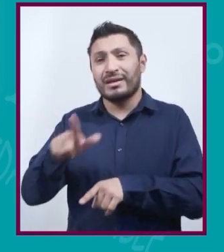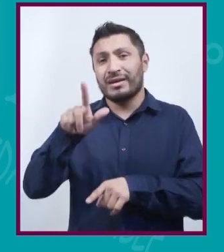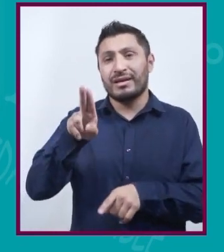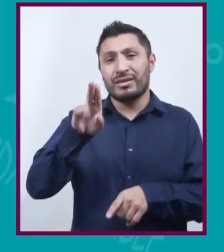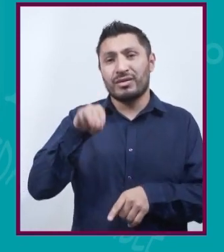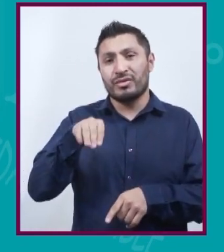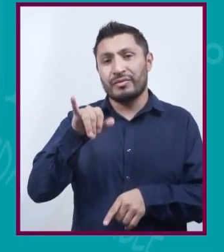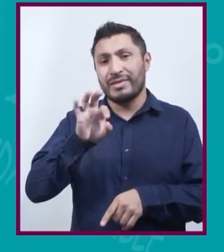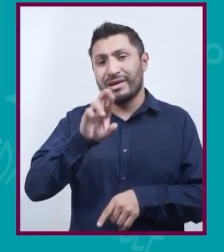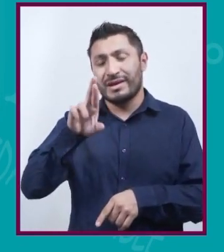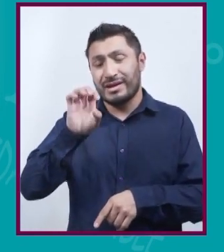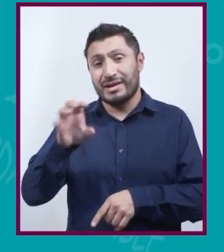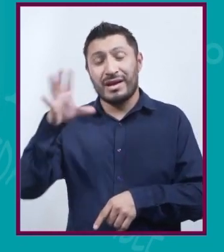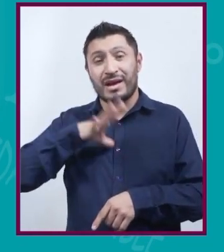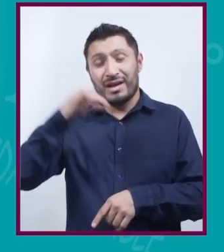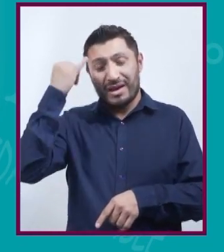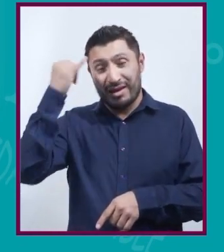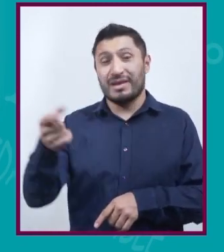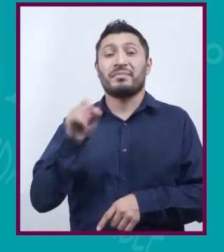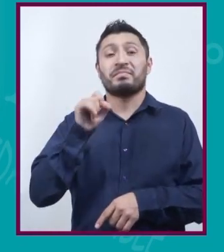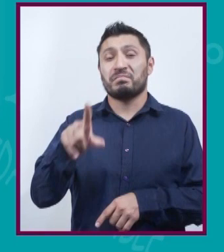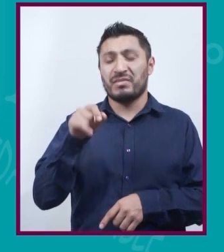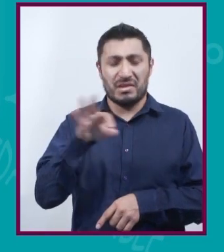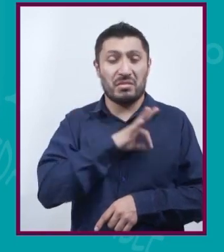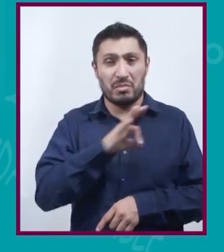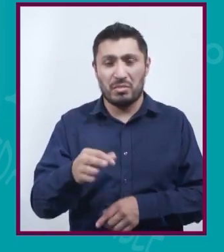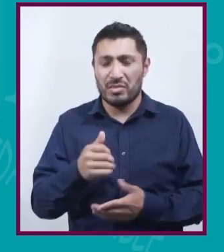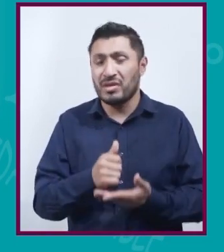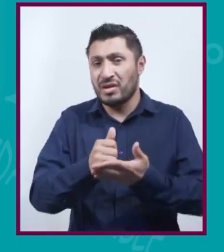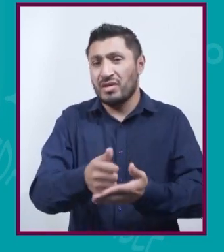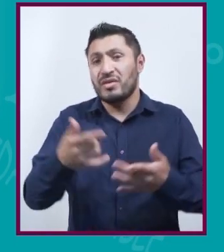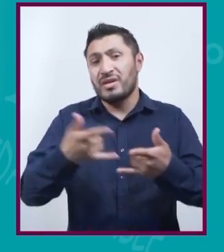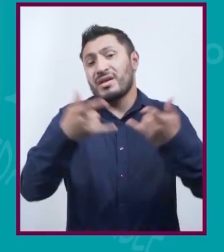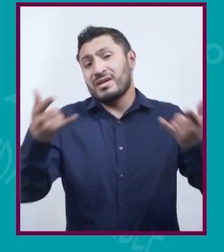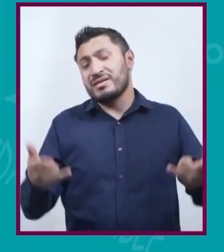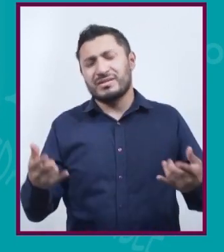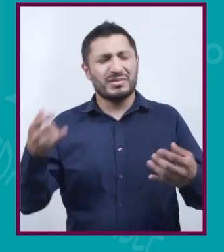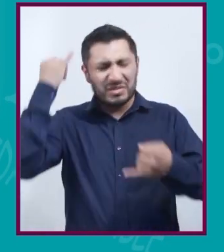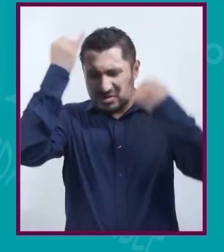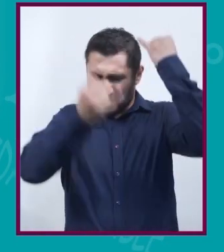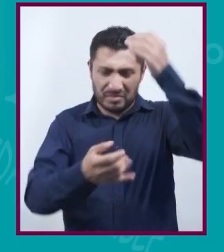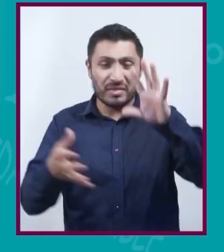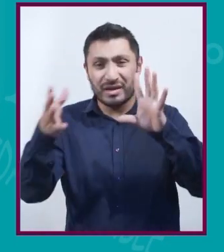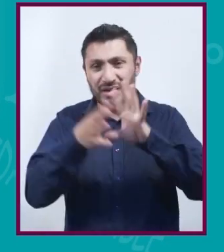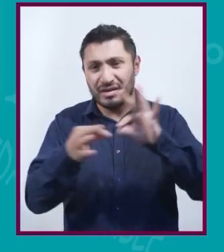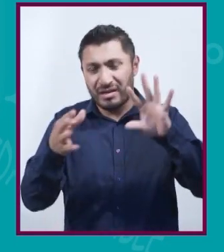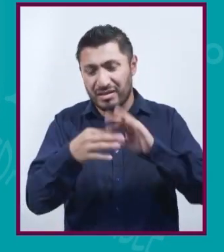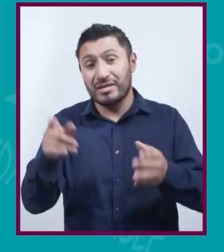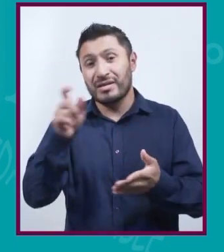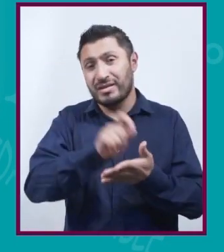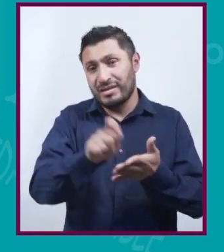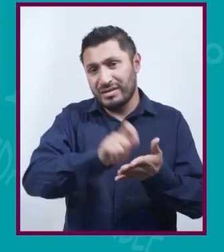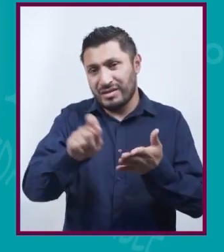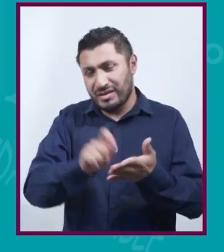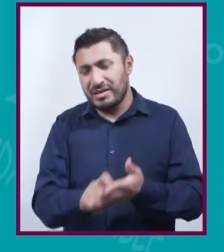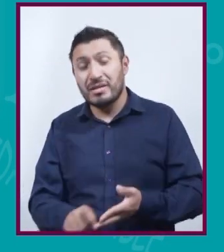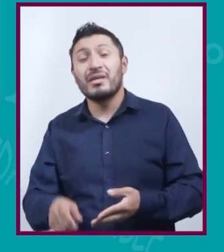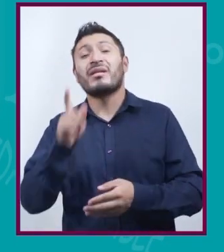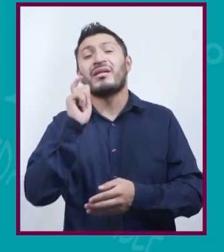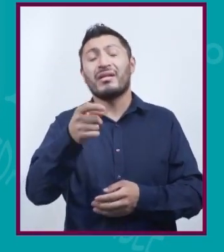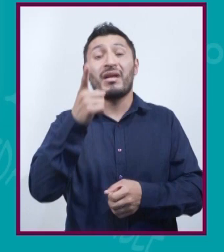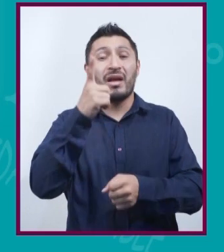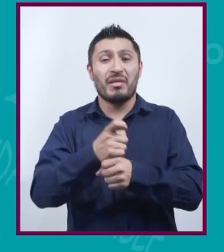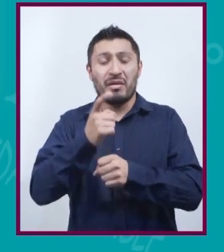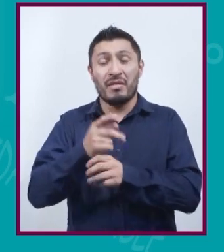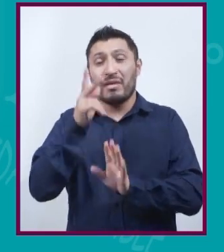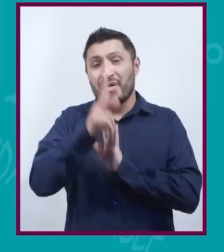idea de que su invento también podría servir para contar historias de ficción. Entonces escribieron y dirigieron lo que se considera la primera película